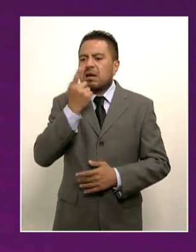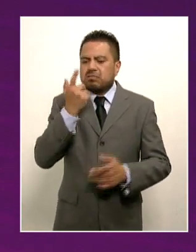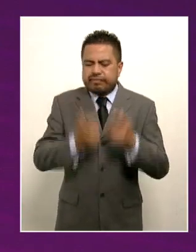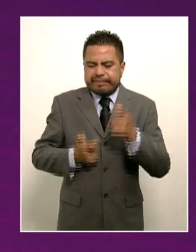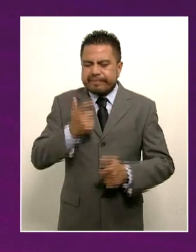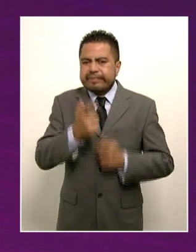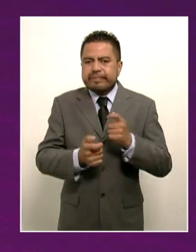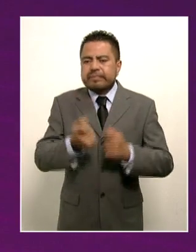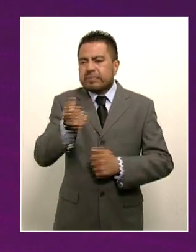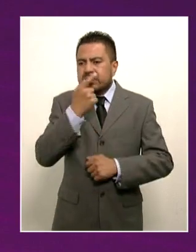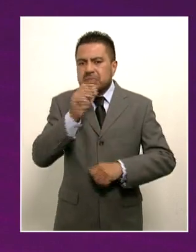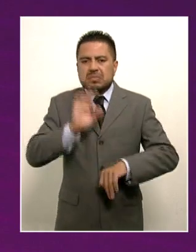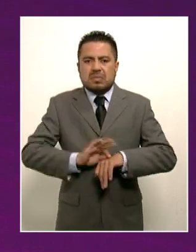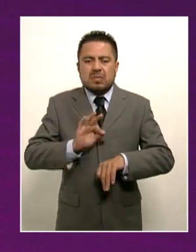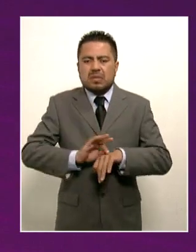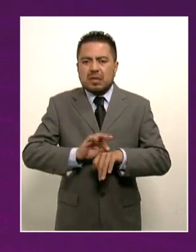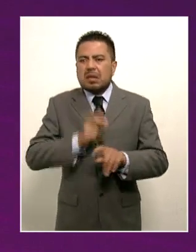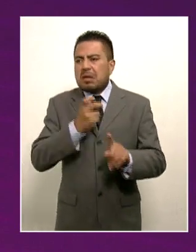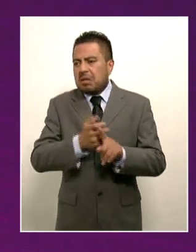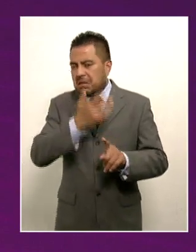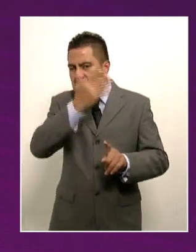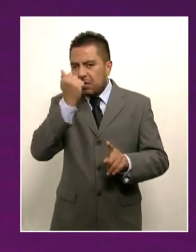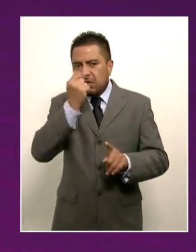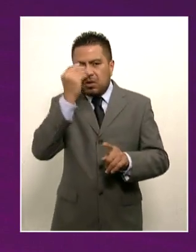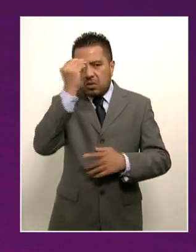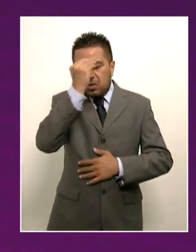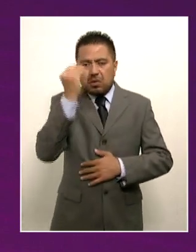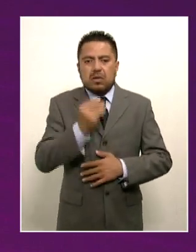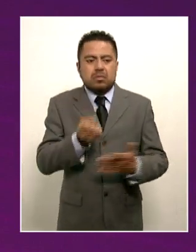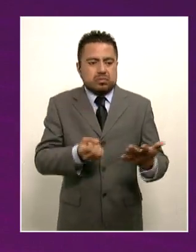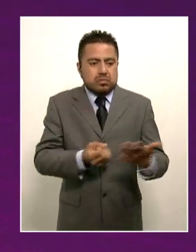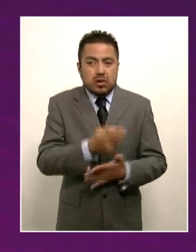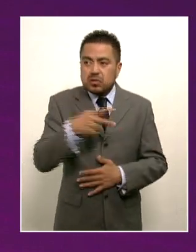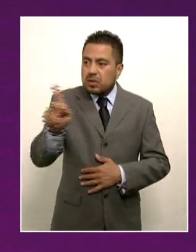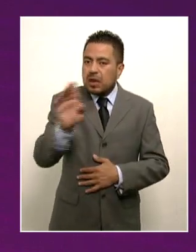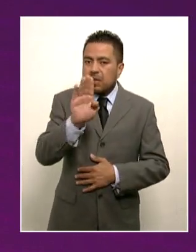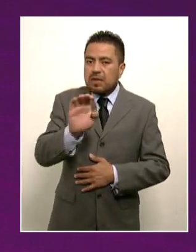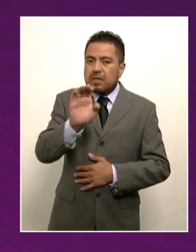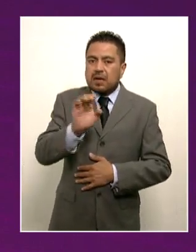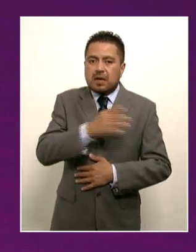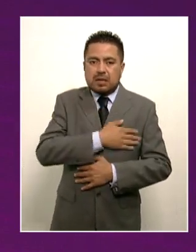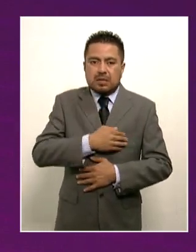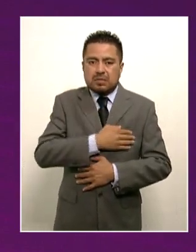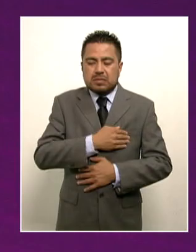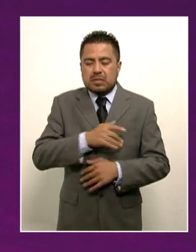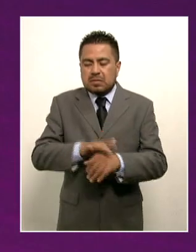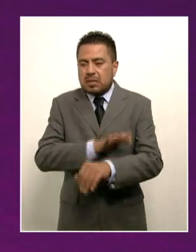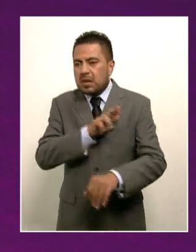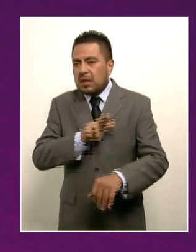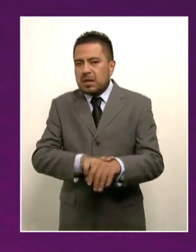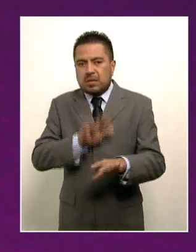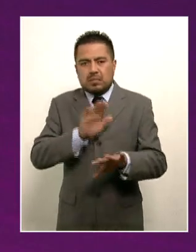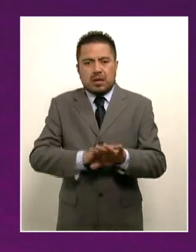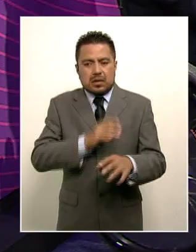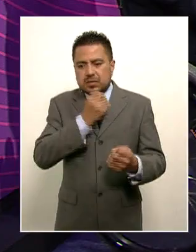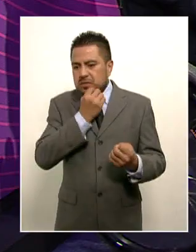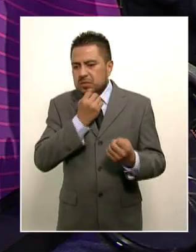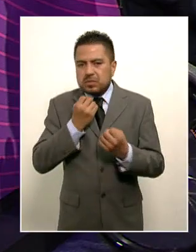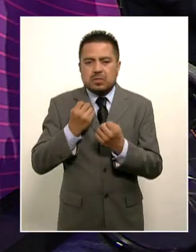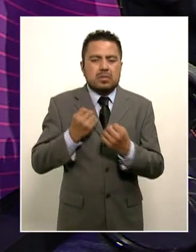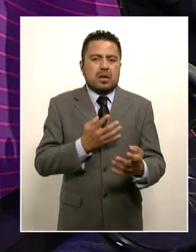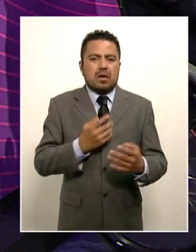y nada. Y obviamente pues todo, ¿no? Horrible. Nace su bebé y dice, wow, fue mi bebé, y fue lo máximo, ¿no? Fue lo más bonito que pude